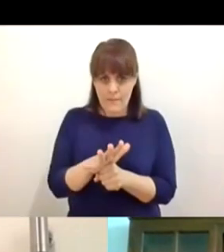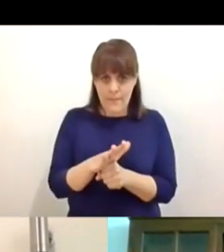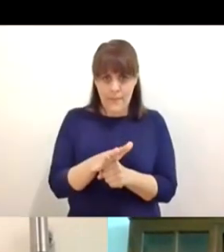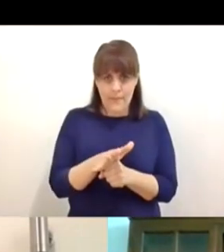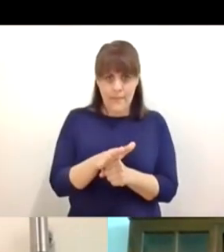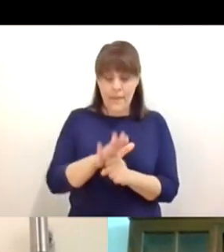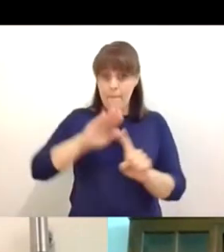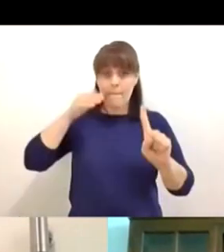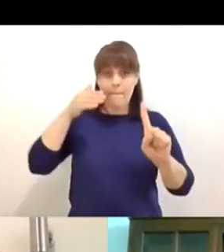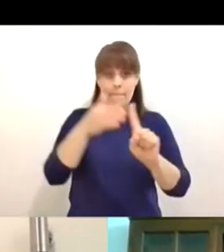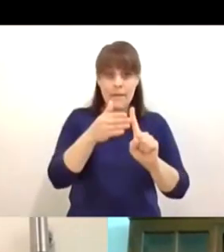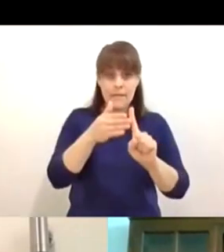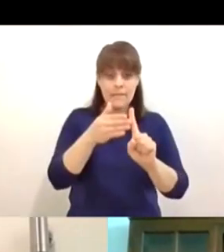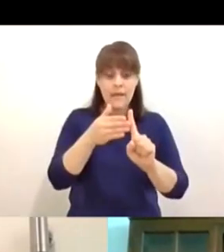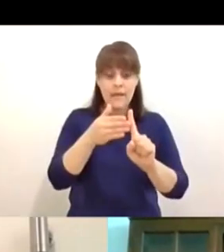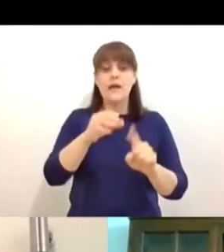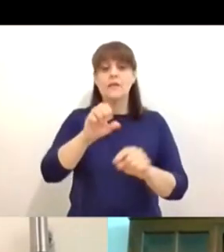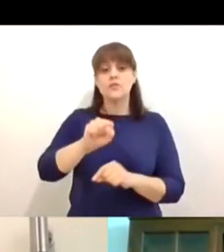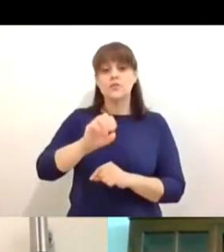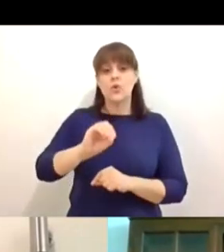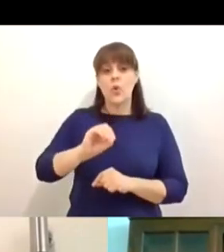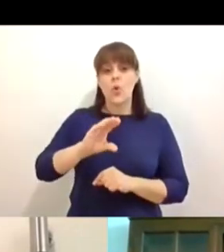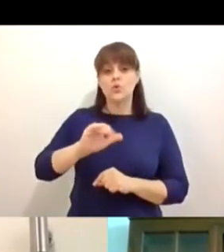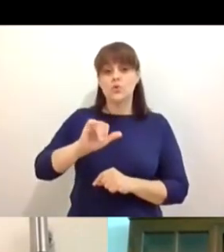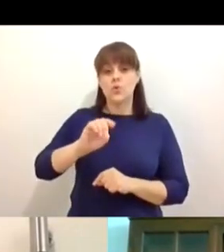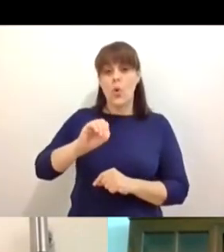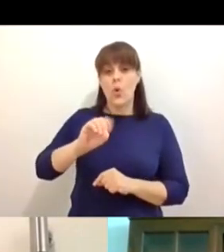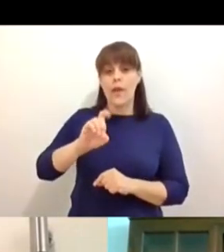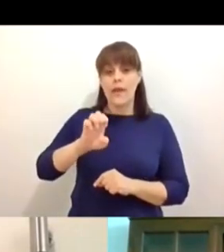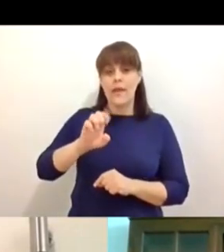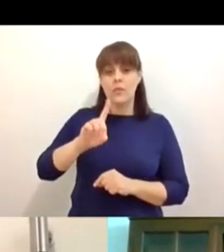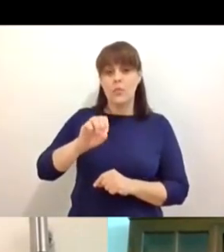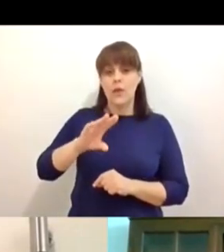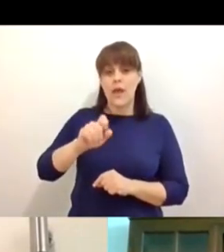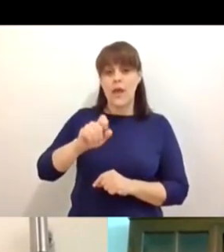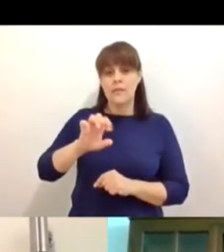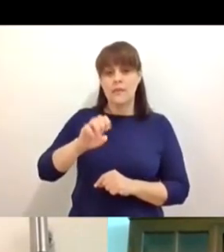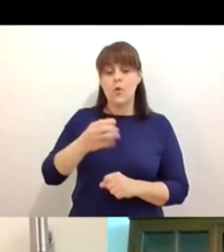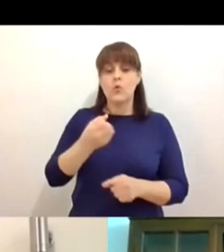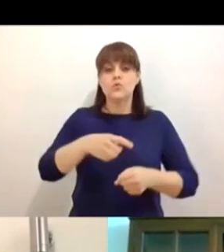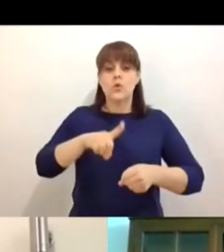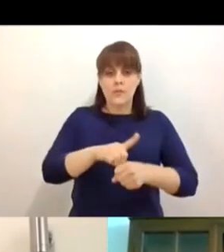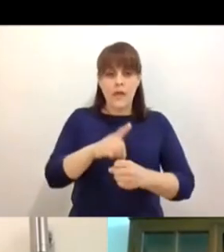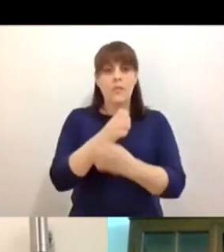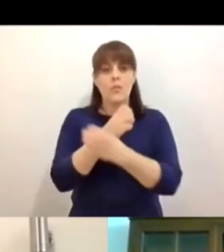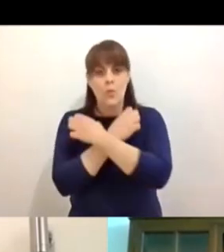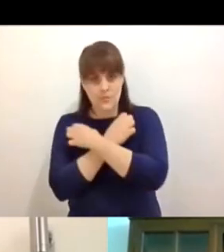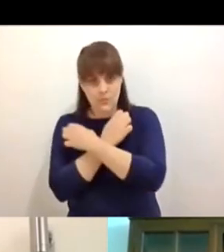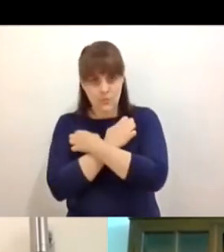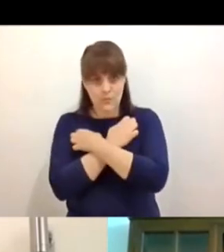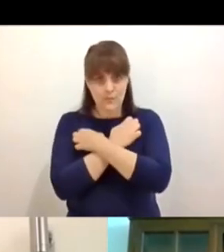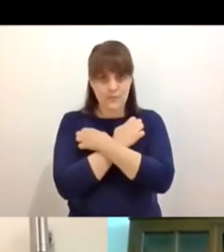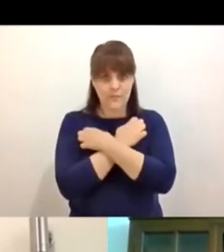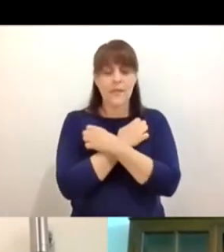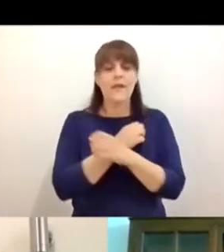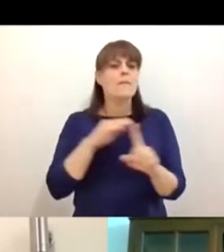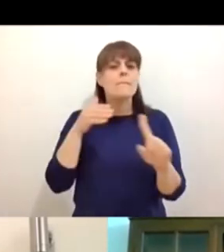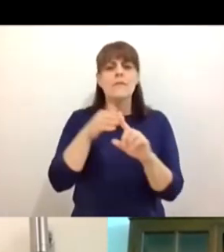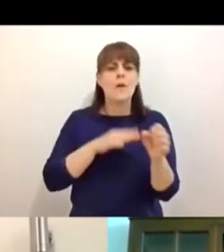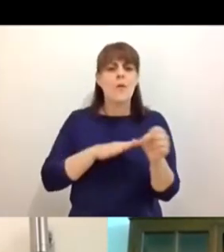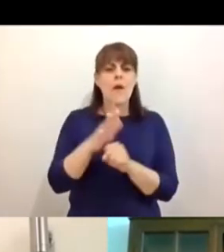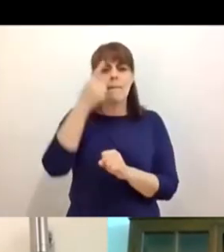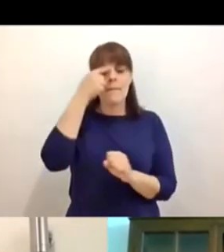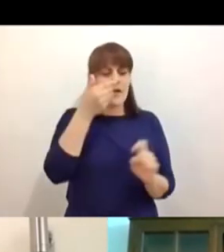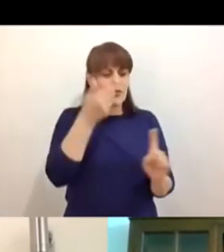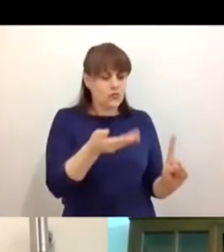socioeducativo. Y ese fin socioeducativo pues tiene que abarcar estos aspectos de los que yo hablo, para ser una persona de bien, para formar una persona de